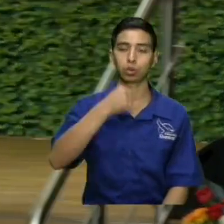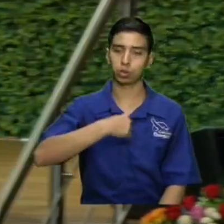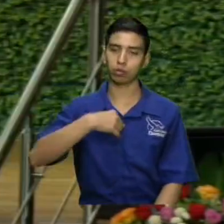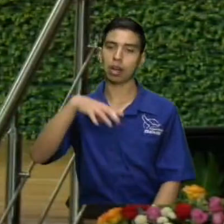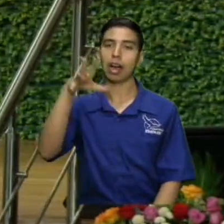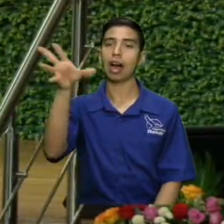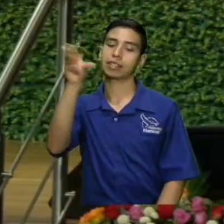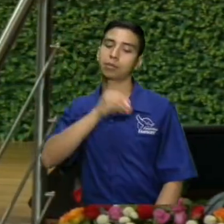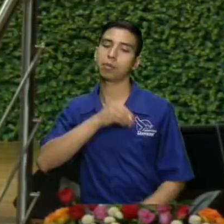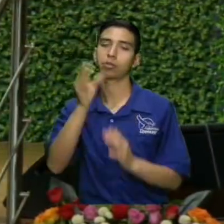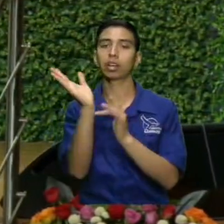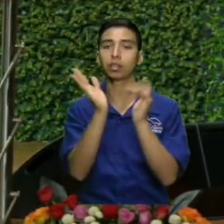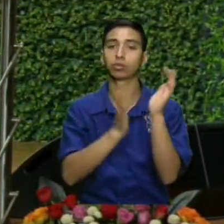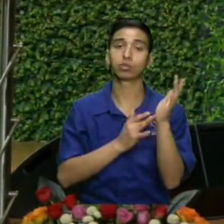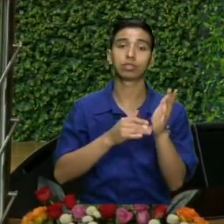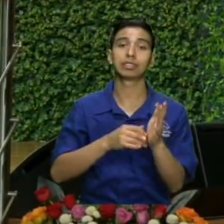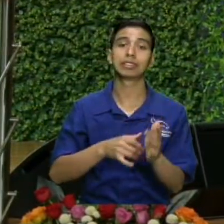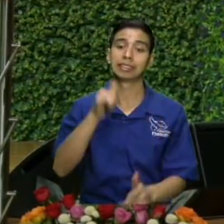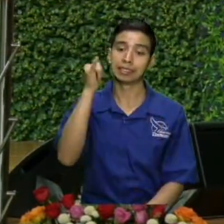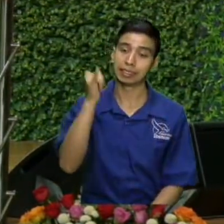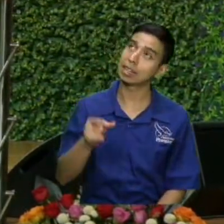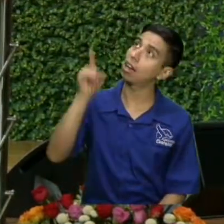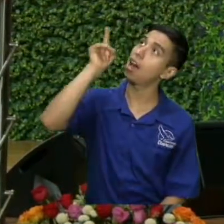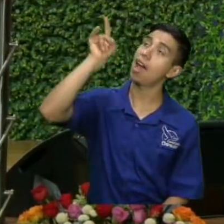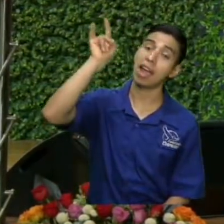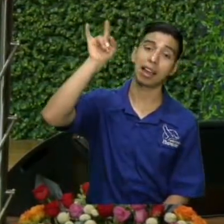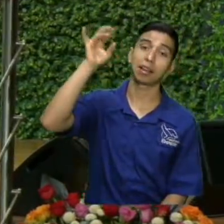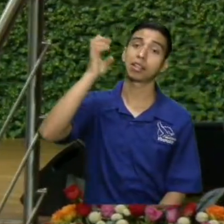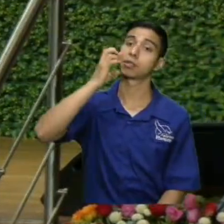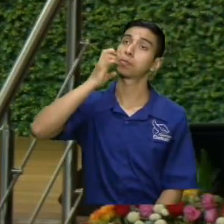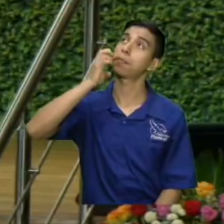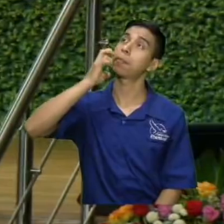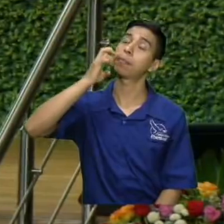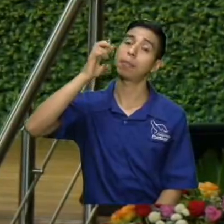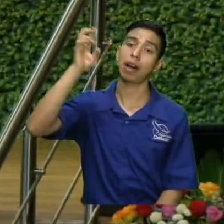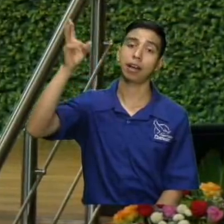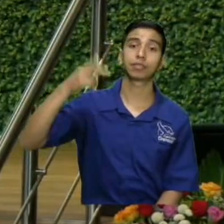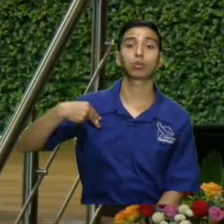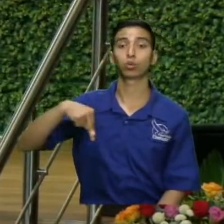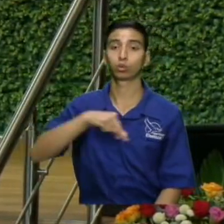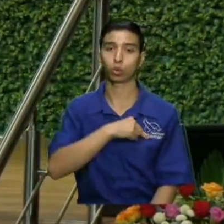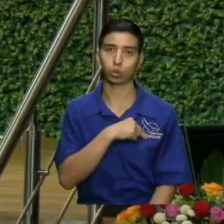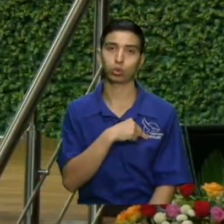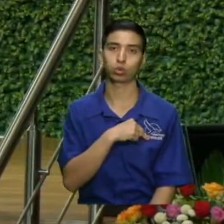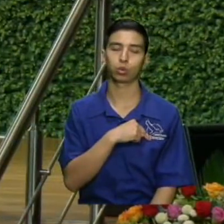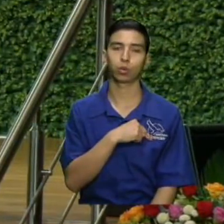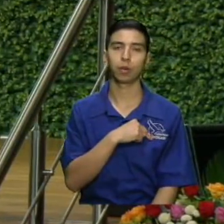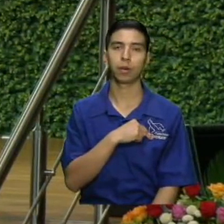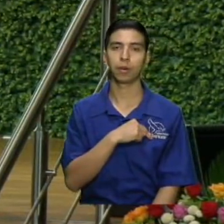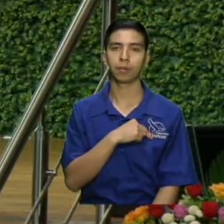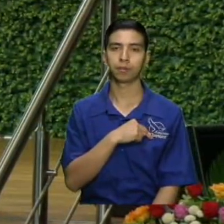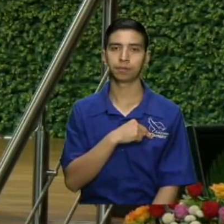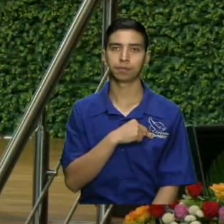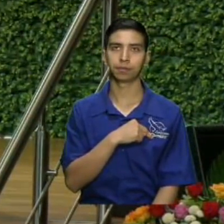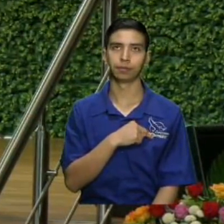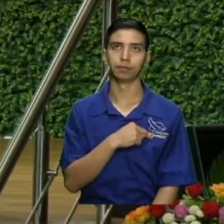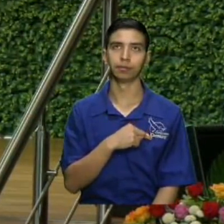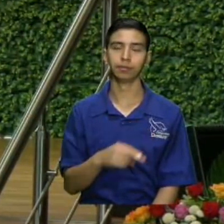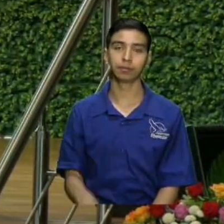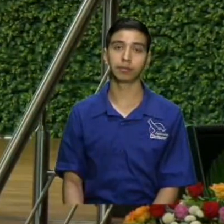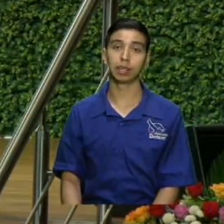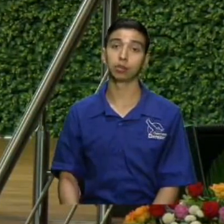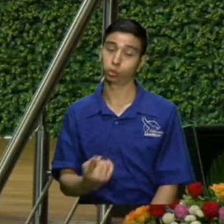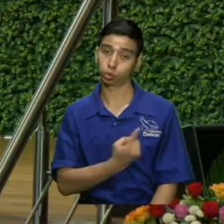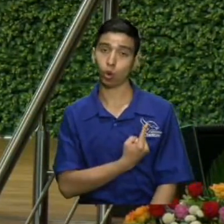Podrá decir Dios mío, Dios mío, Dios mío, Dios mío, Dios mío, Dios mío. Pero los únicos que le pueden decir